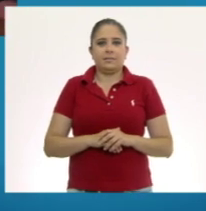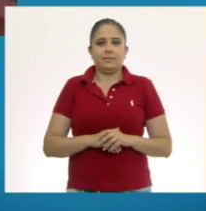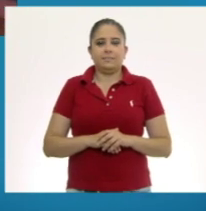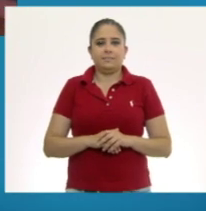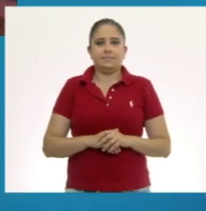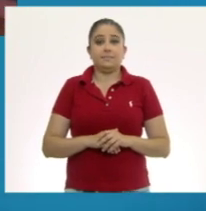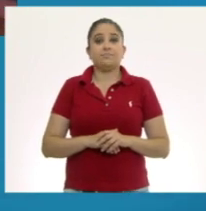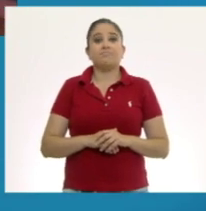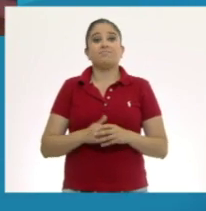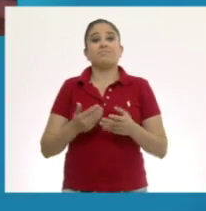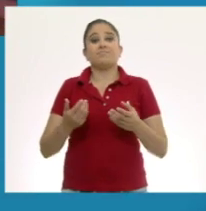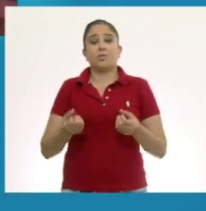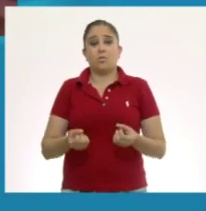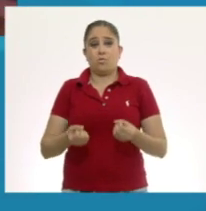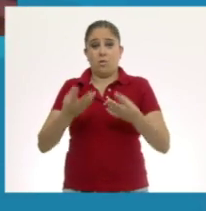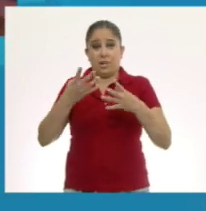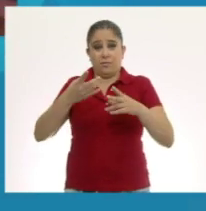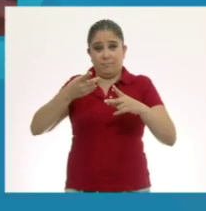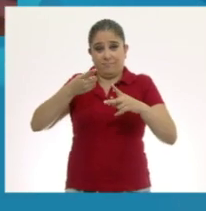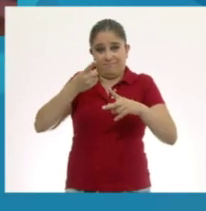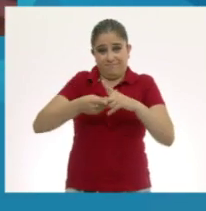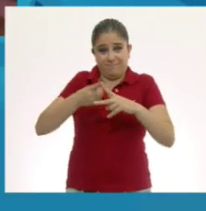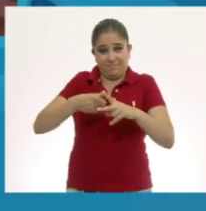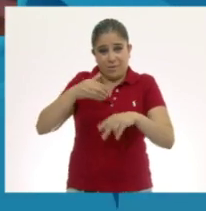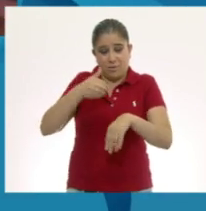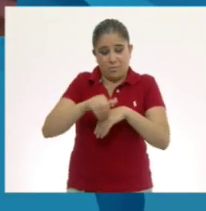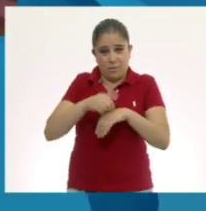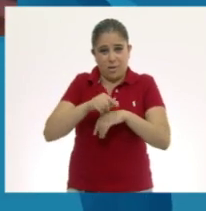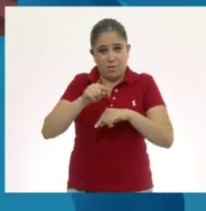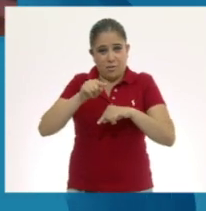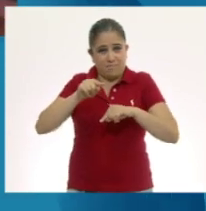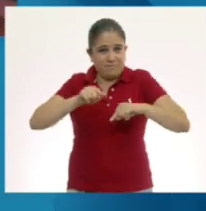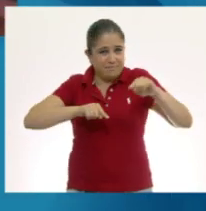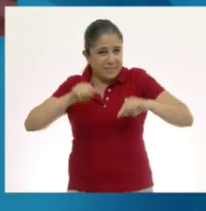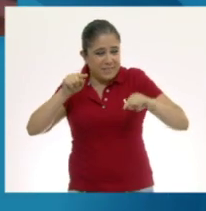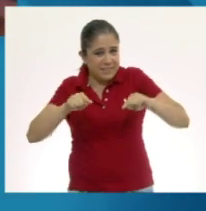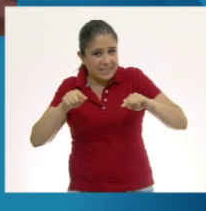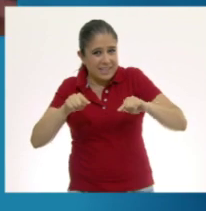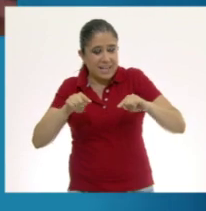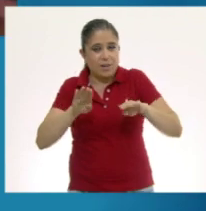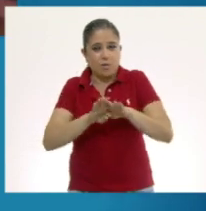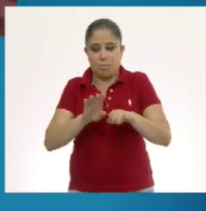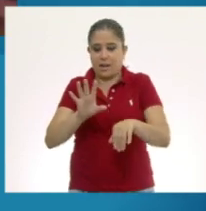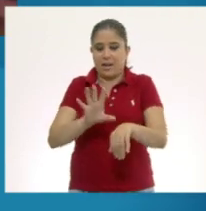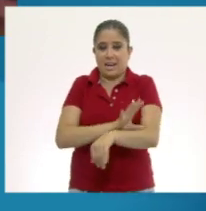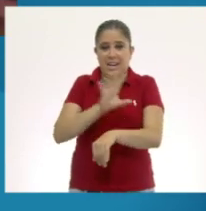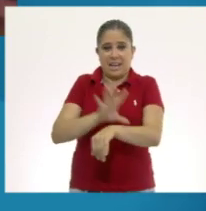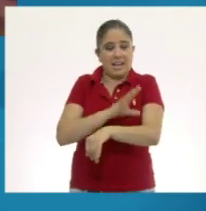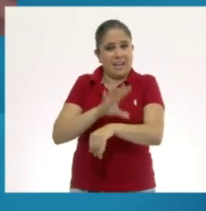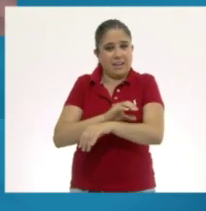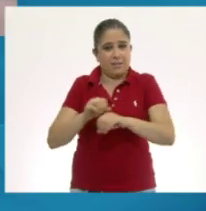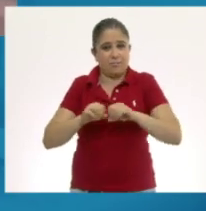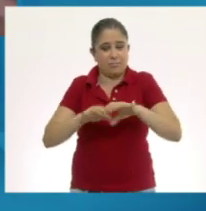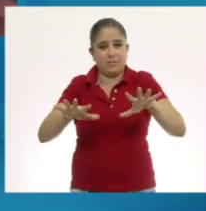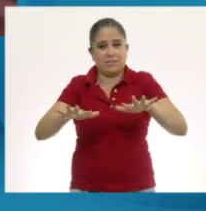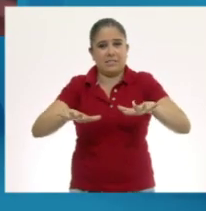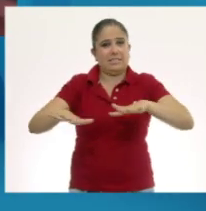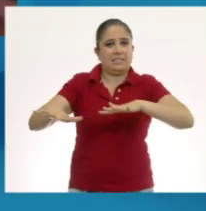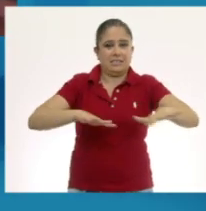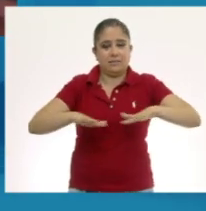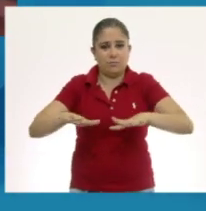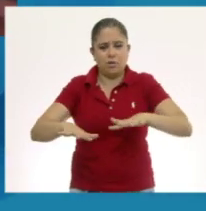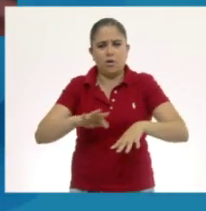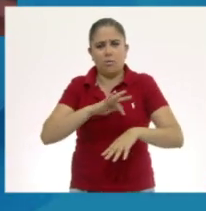La magnitud de un sismo es una medida de la energía liberada por un sismo. Se